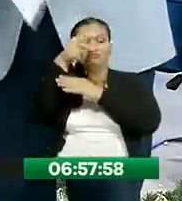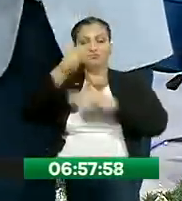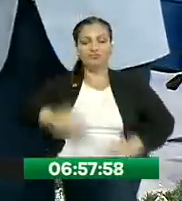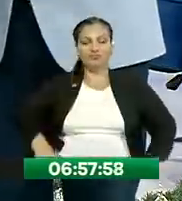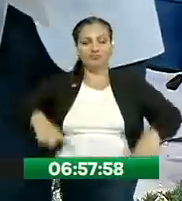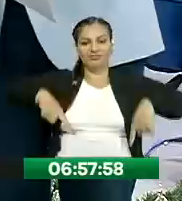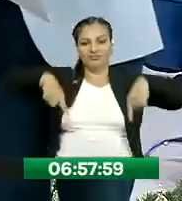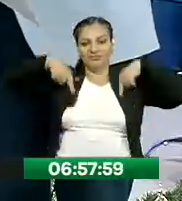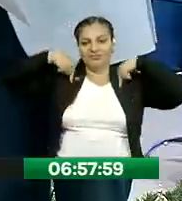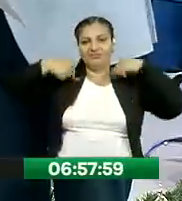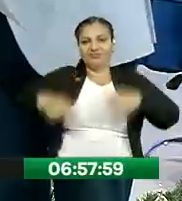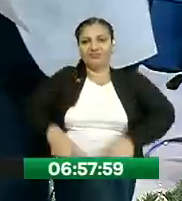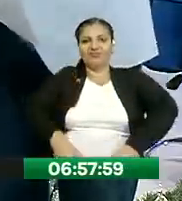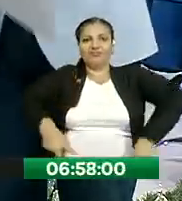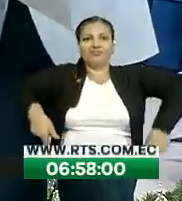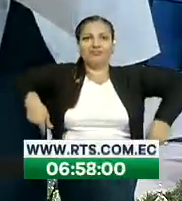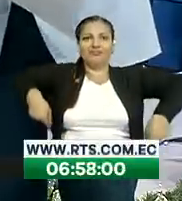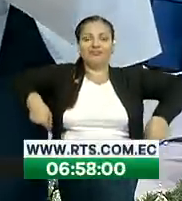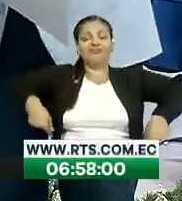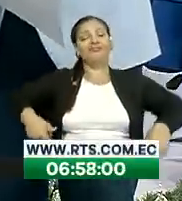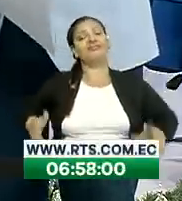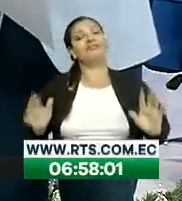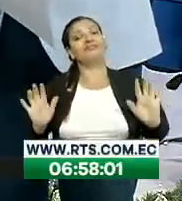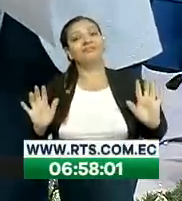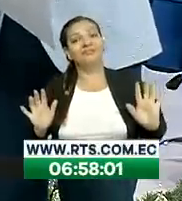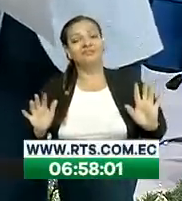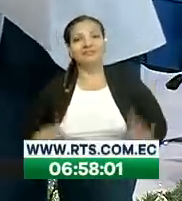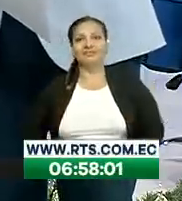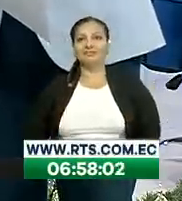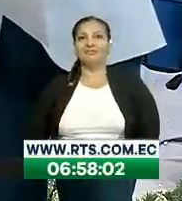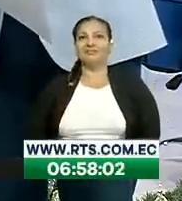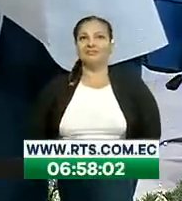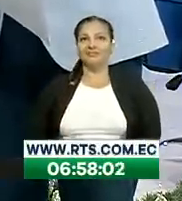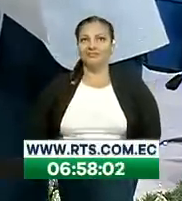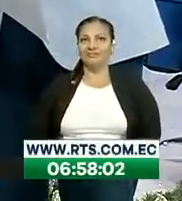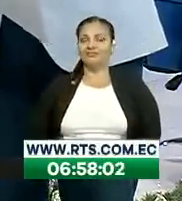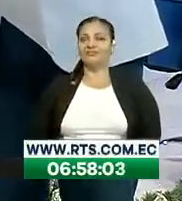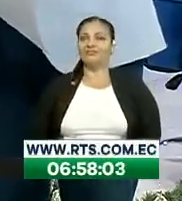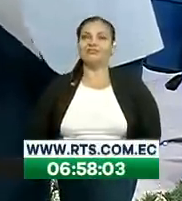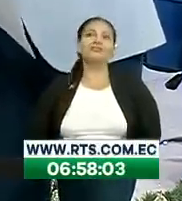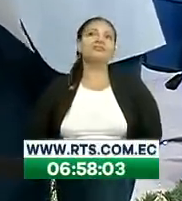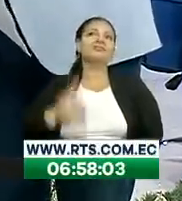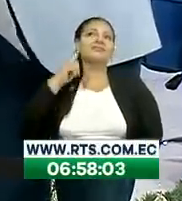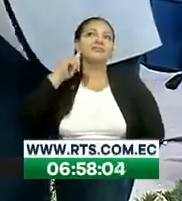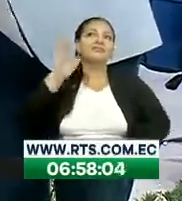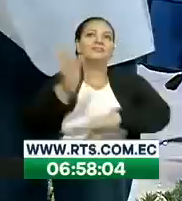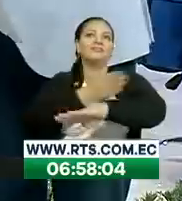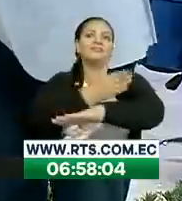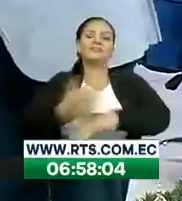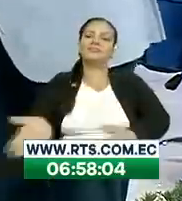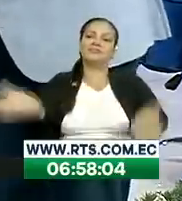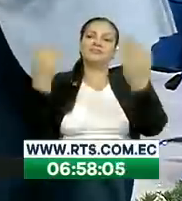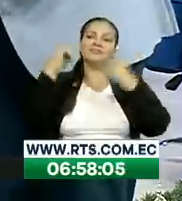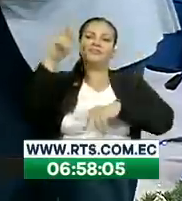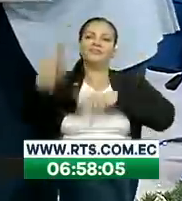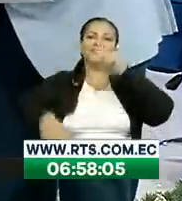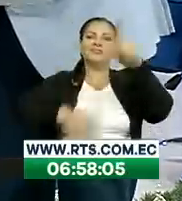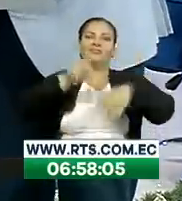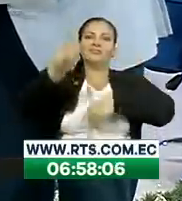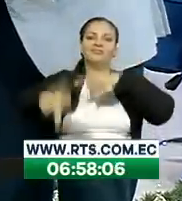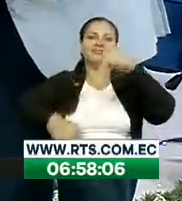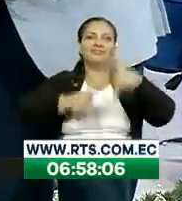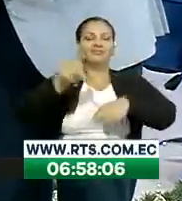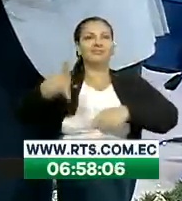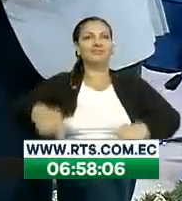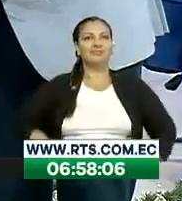triquitini. Con esta alegría, con esta. Ahí está. Perfecto. Sí, también el sonidista también se está palanqueando. Oiga, por